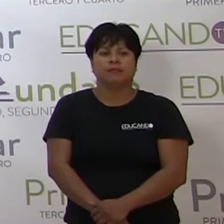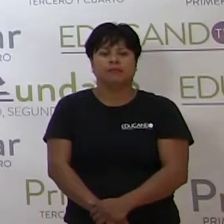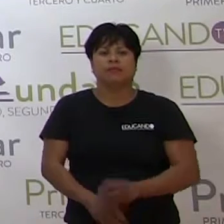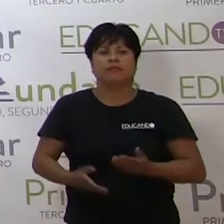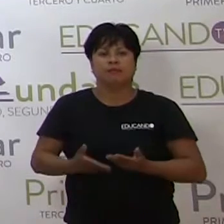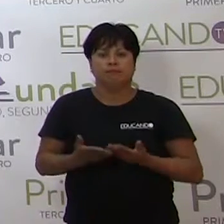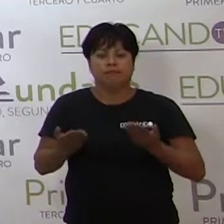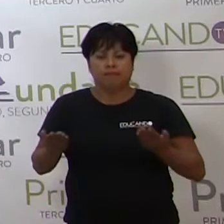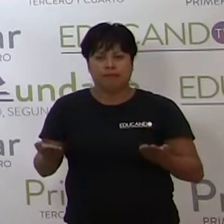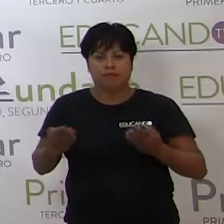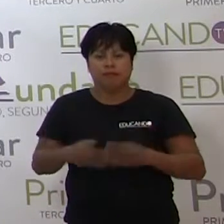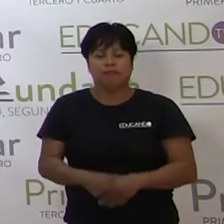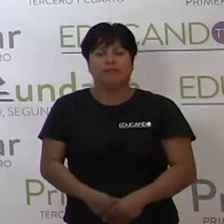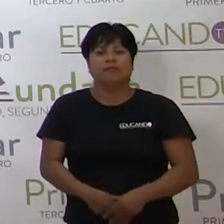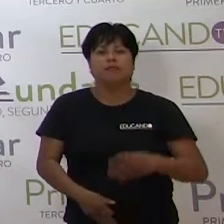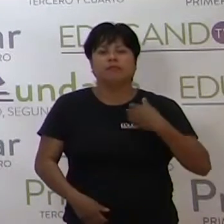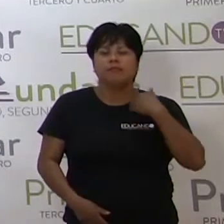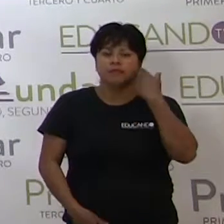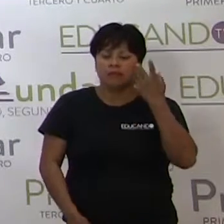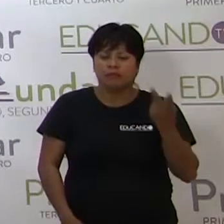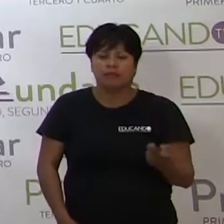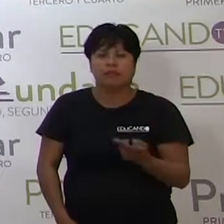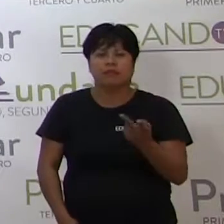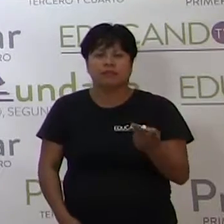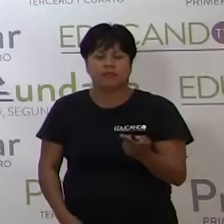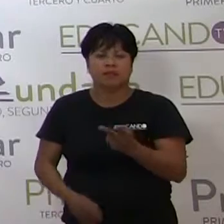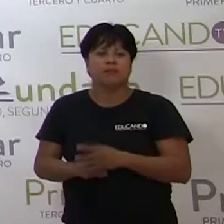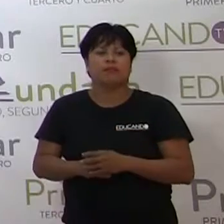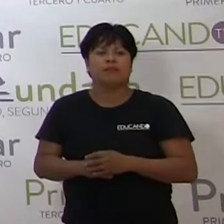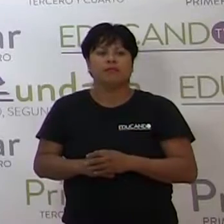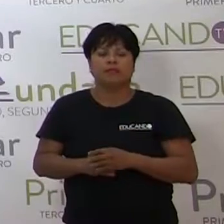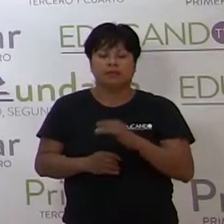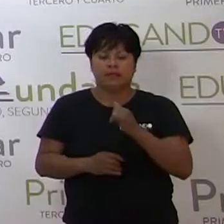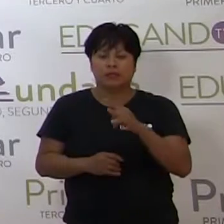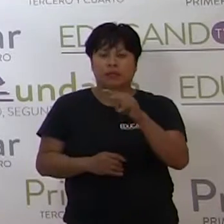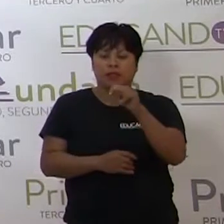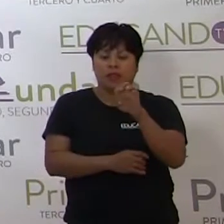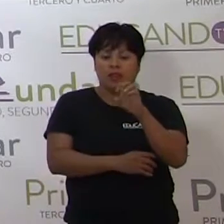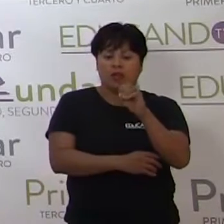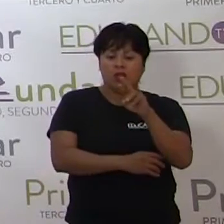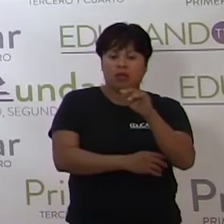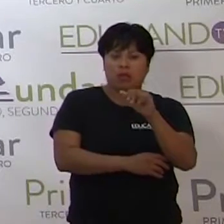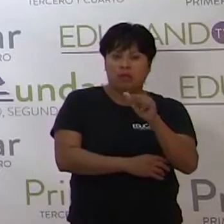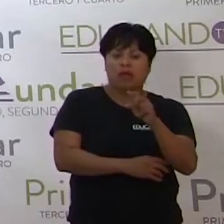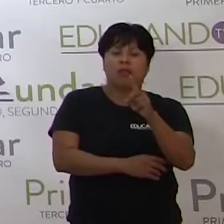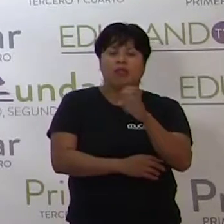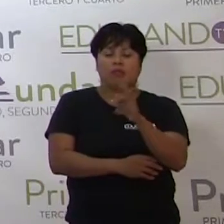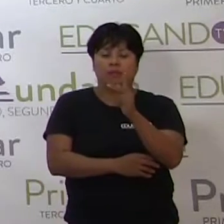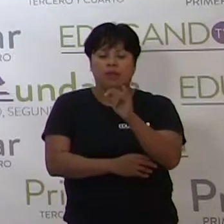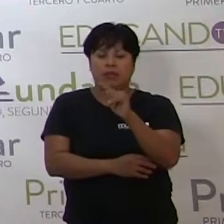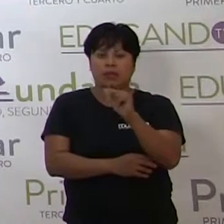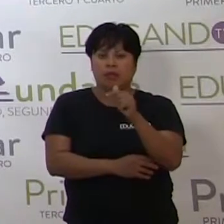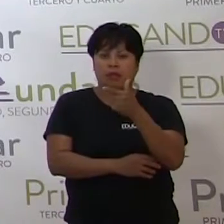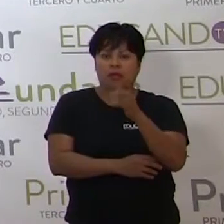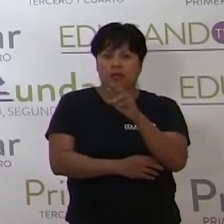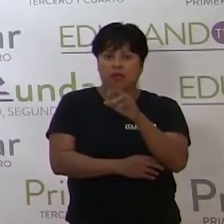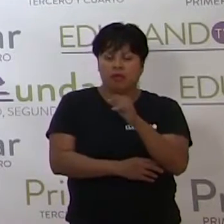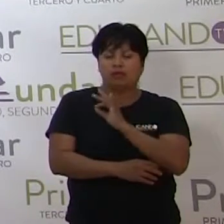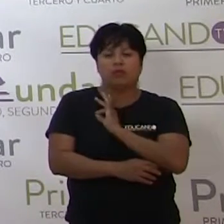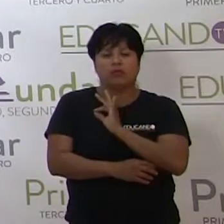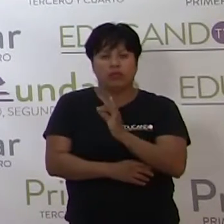Ahora, quiero preguntarte si con el teorema de Pitágoras yo ya puedo